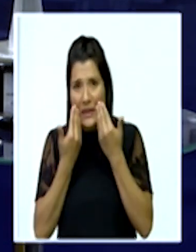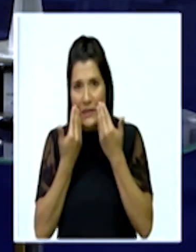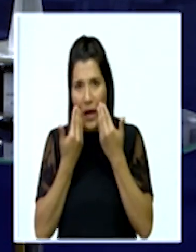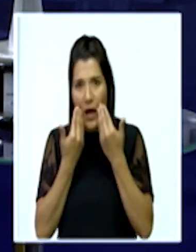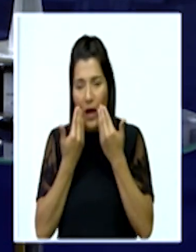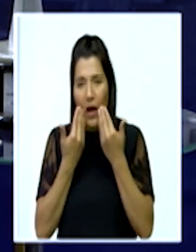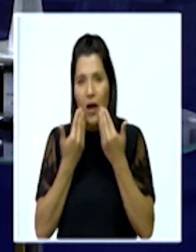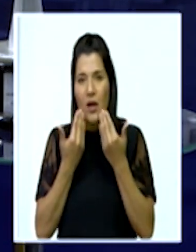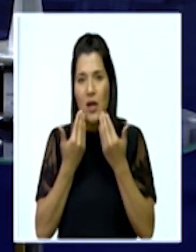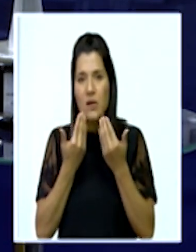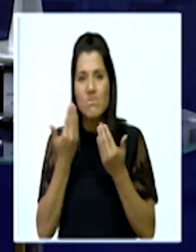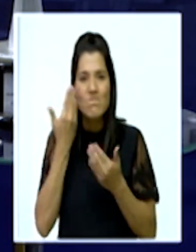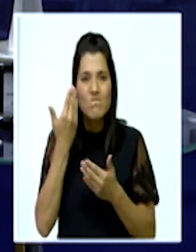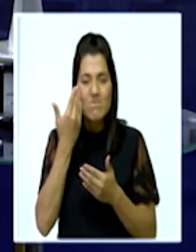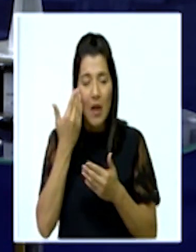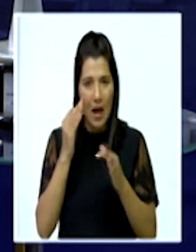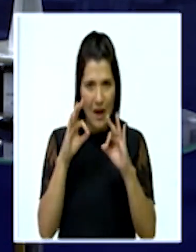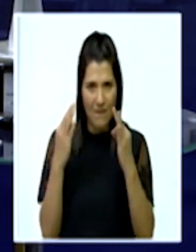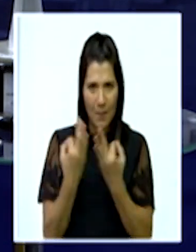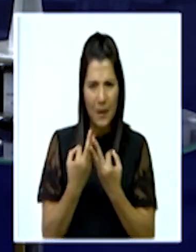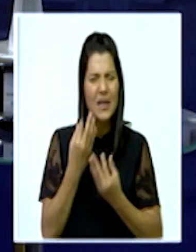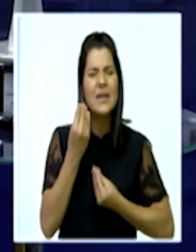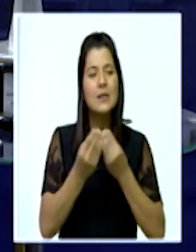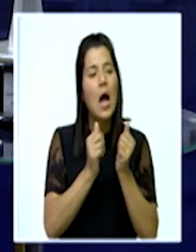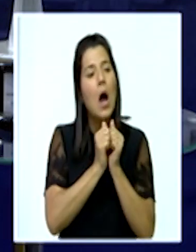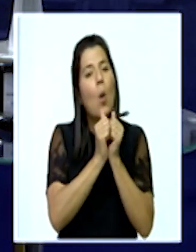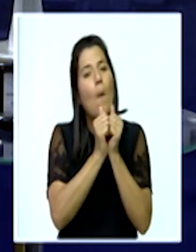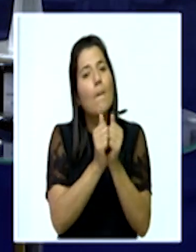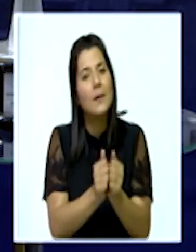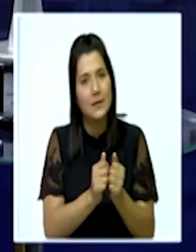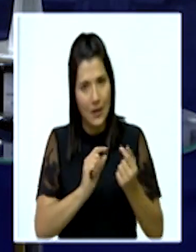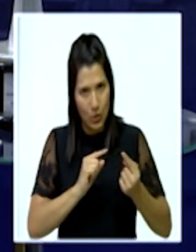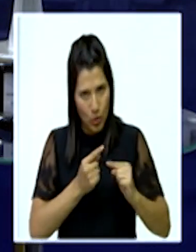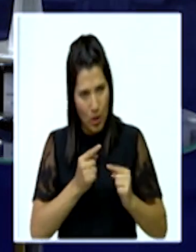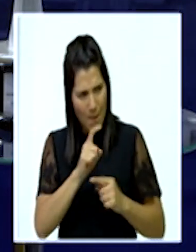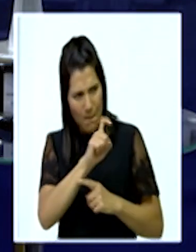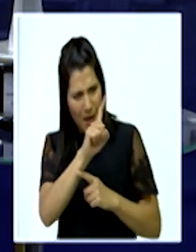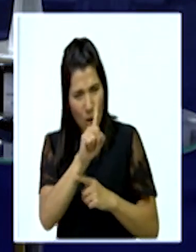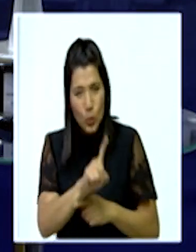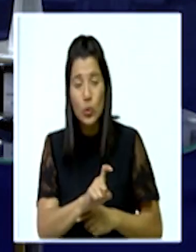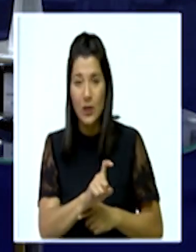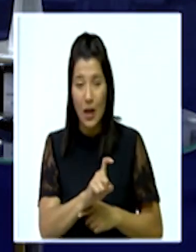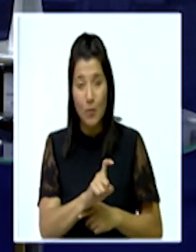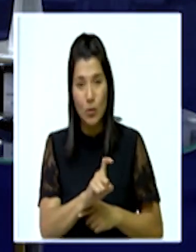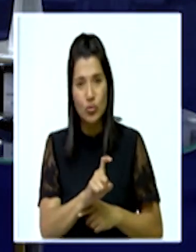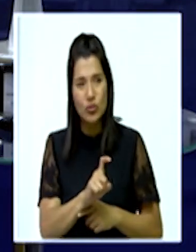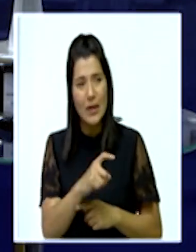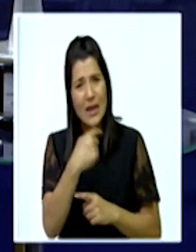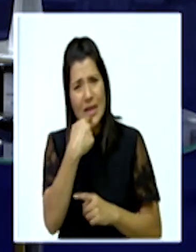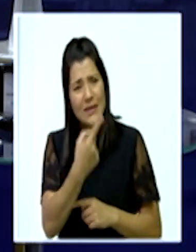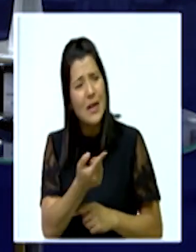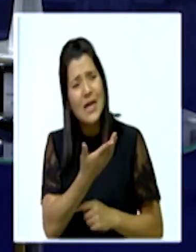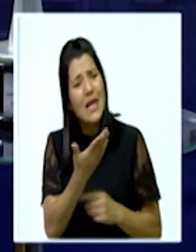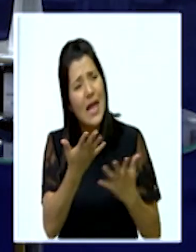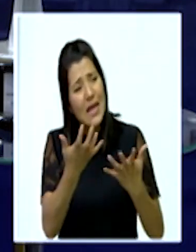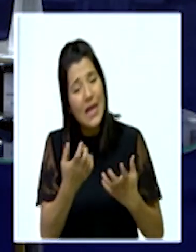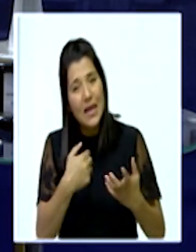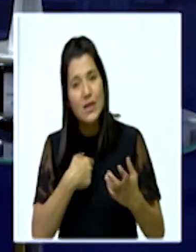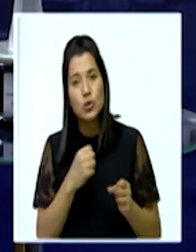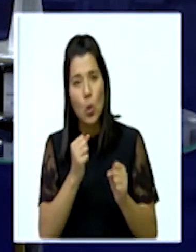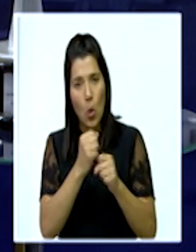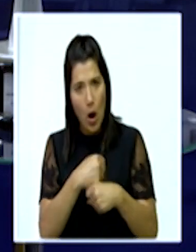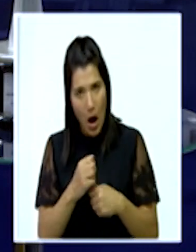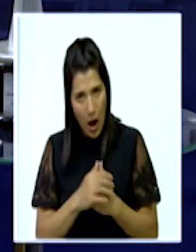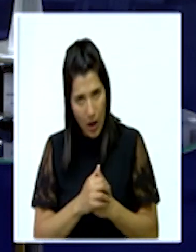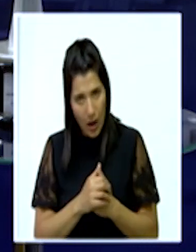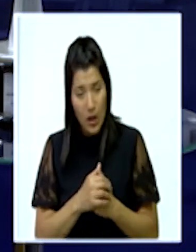hacemos? Acompañamiento al dolor. ¿Qué es eso? Le preguntamos a la persona doliente y le decimos, ¿qué querés que haga por vos?